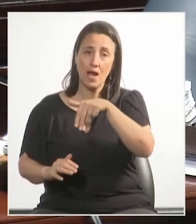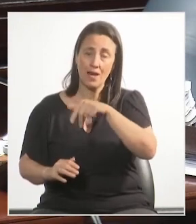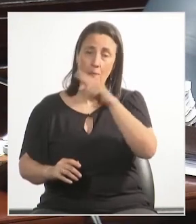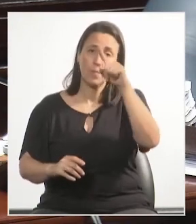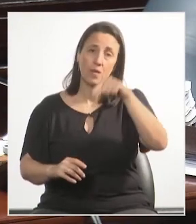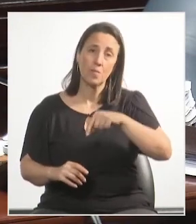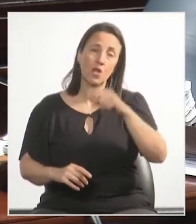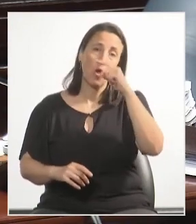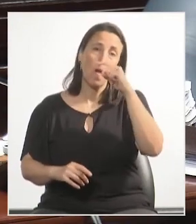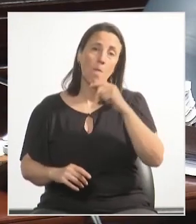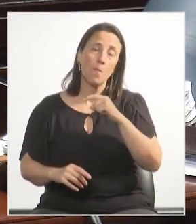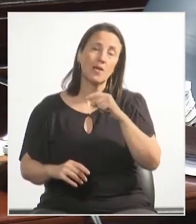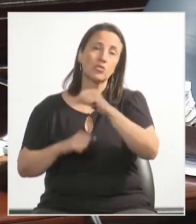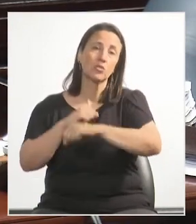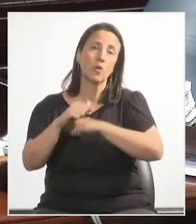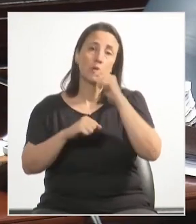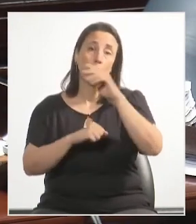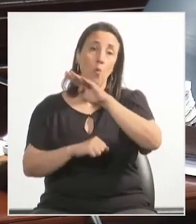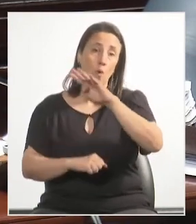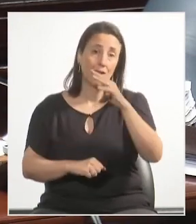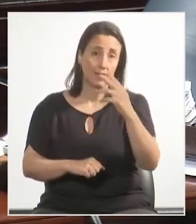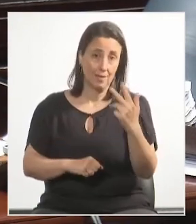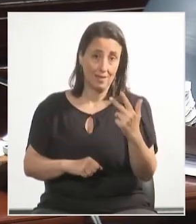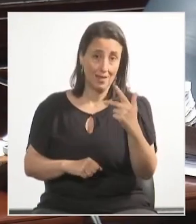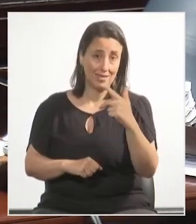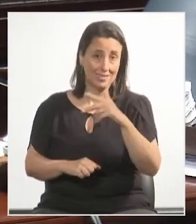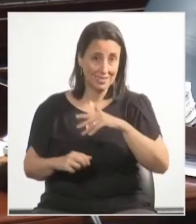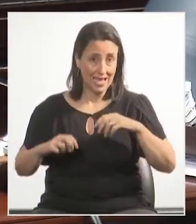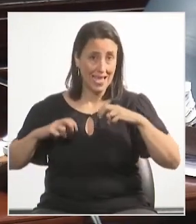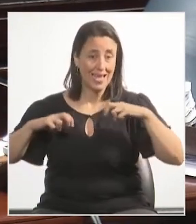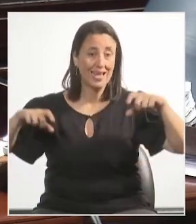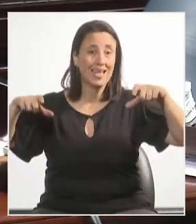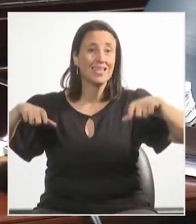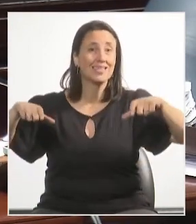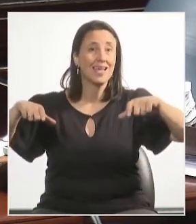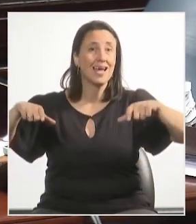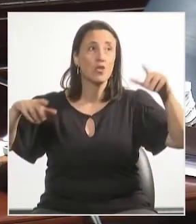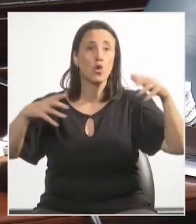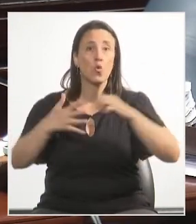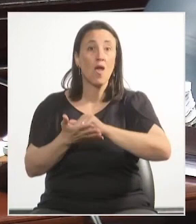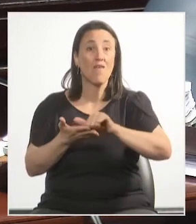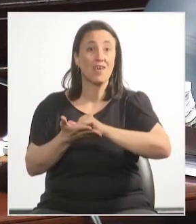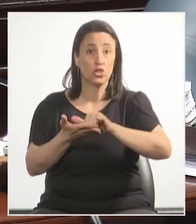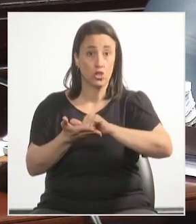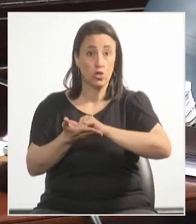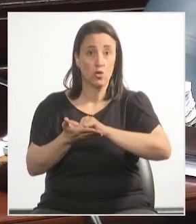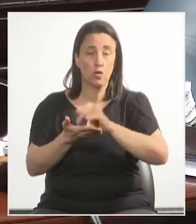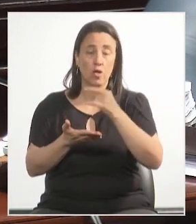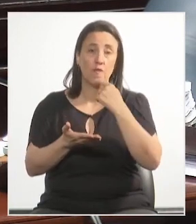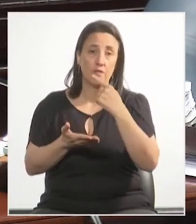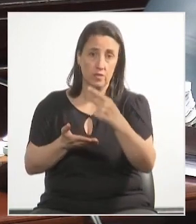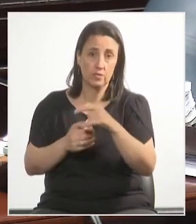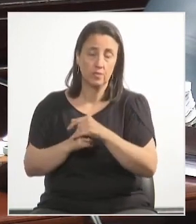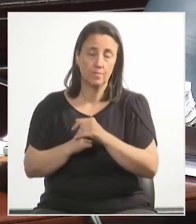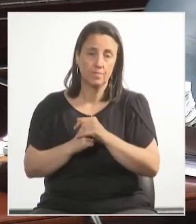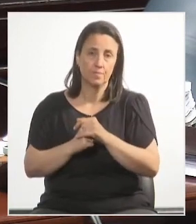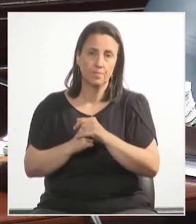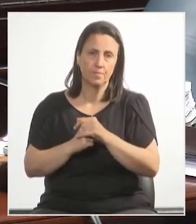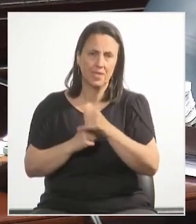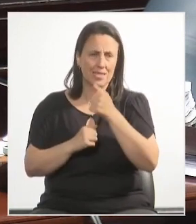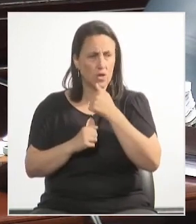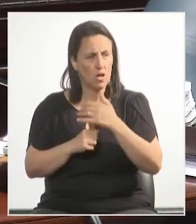de 1943 en el Madison Square Garden de Nueva York: pero cuando ese